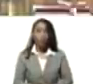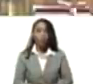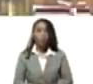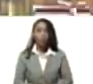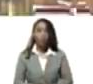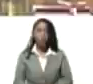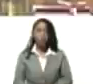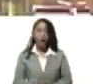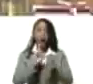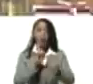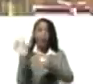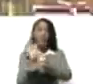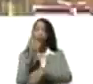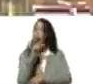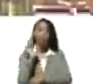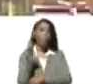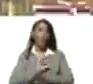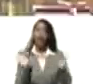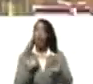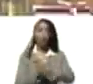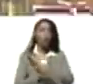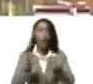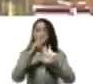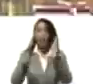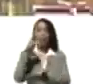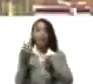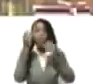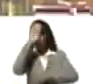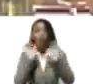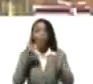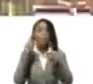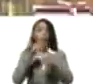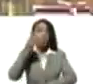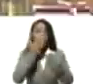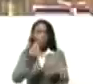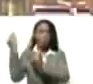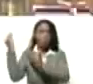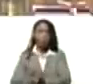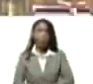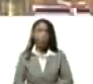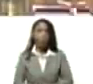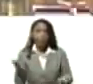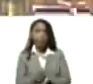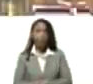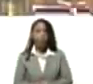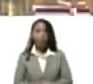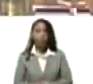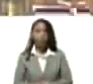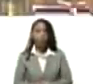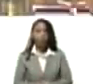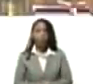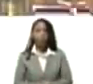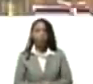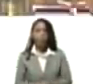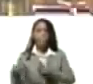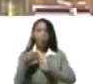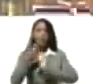que atacando con estas armas que los gringos utilizaron contra el servicio eléctrico